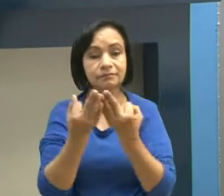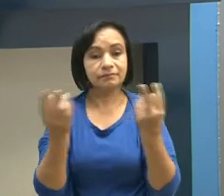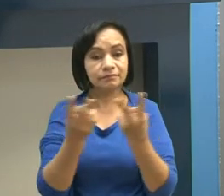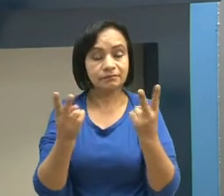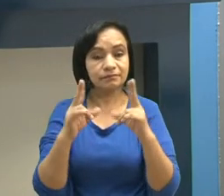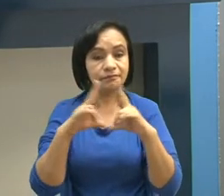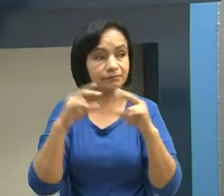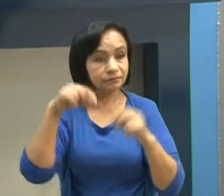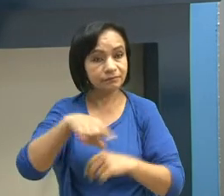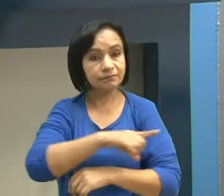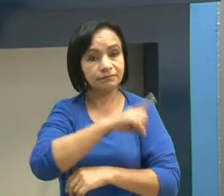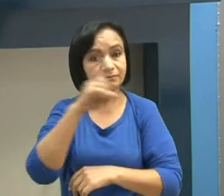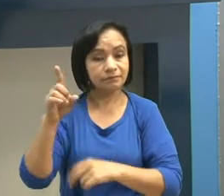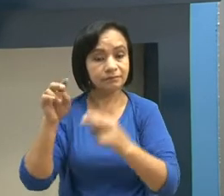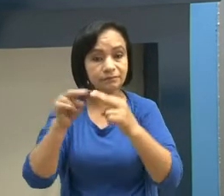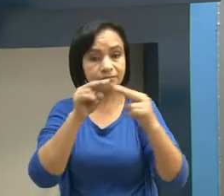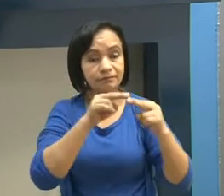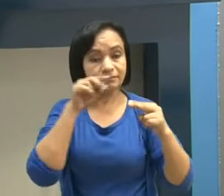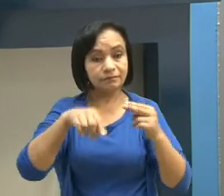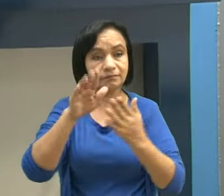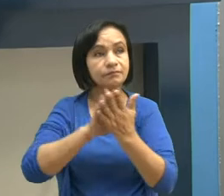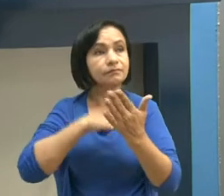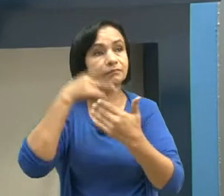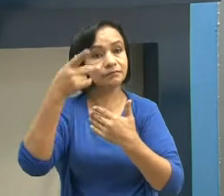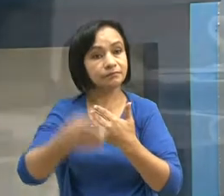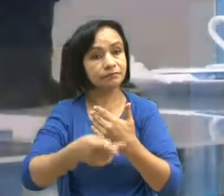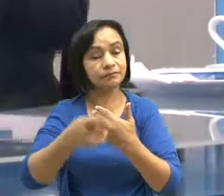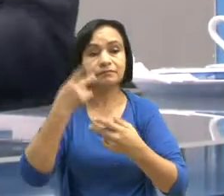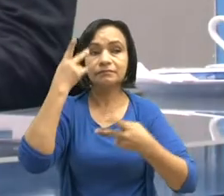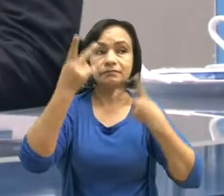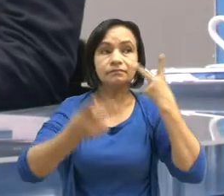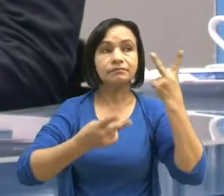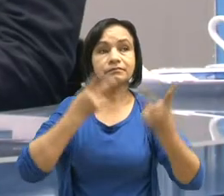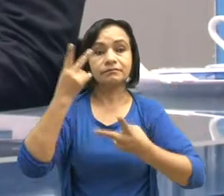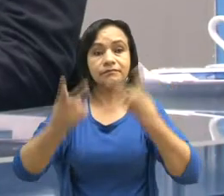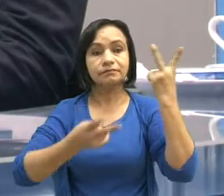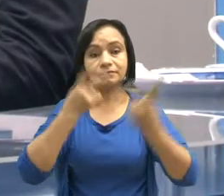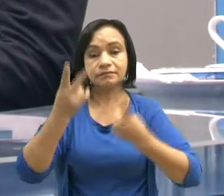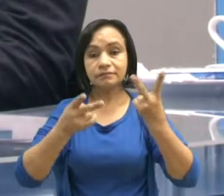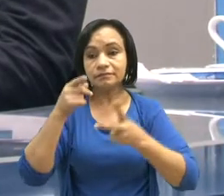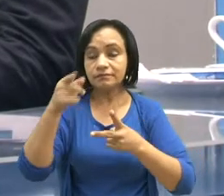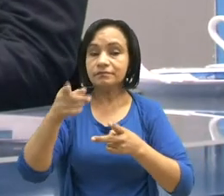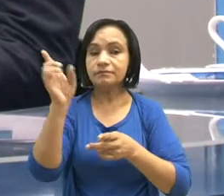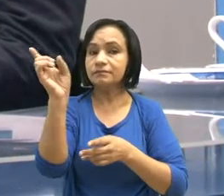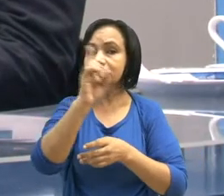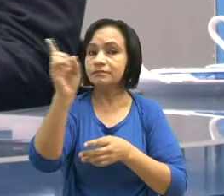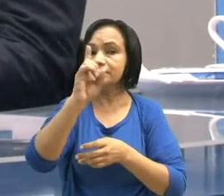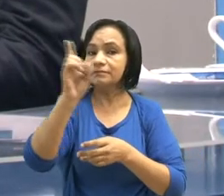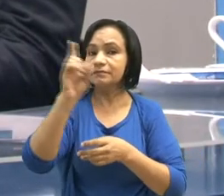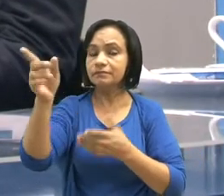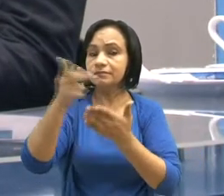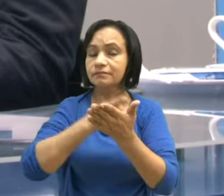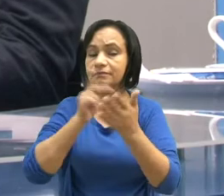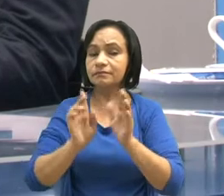de hoy nosotros, simultáneamente que estamos en este programa, estamos haciendo una visita de presencia directa En el